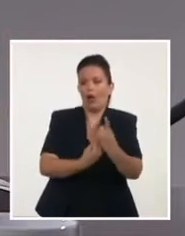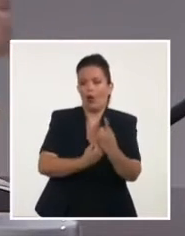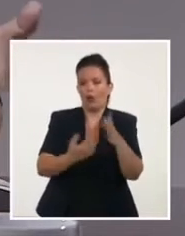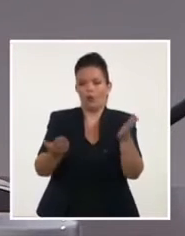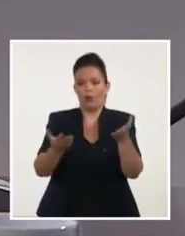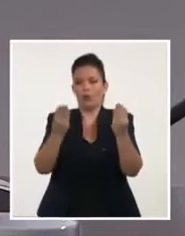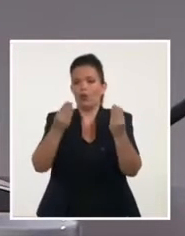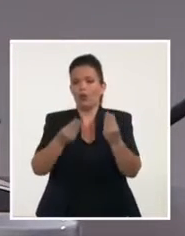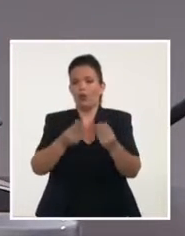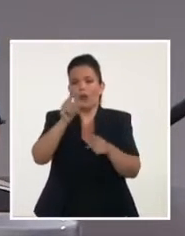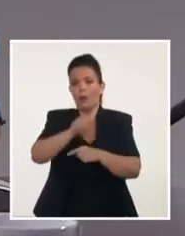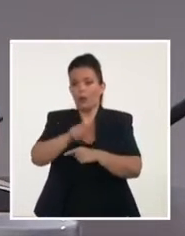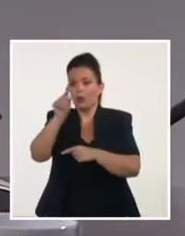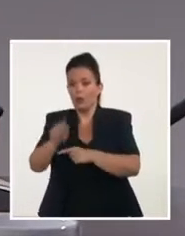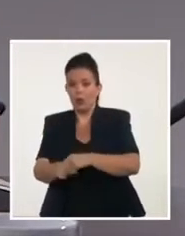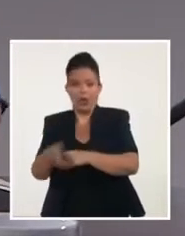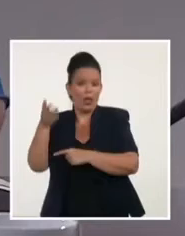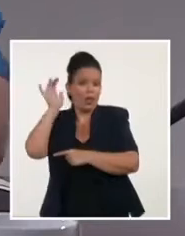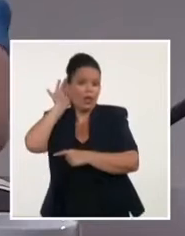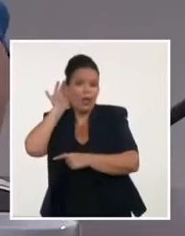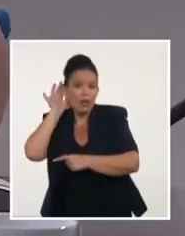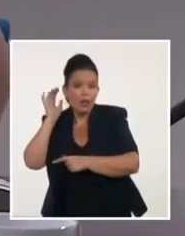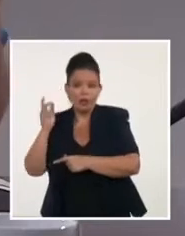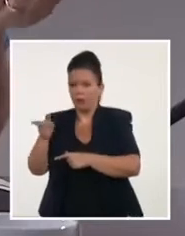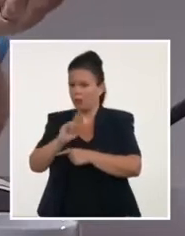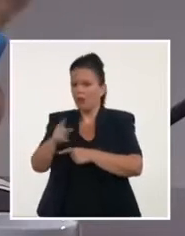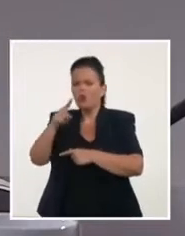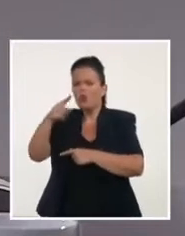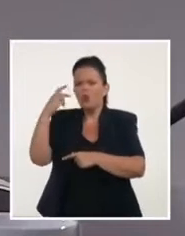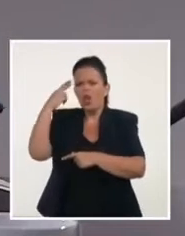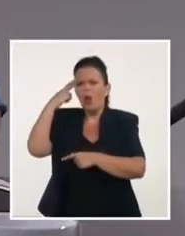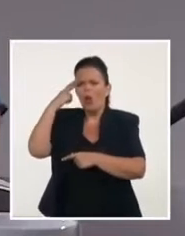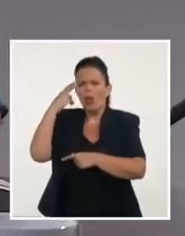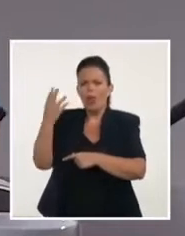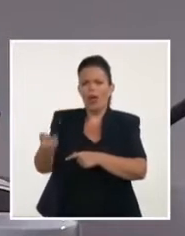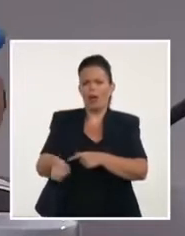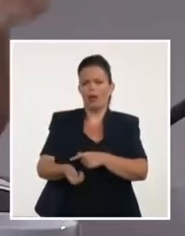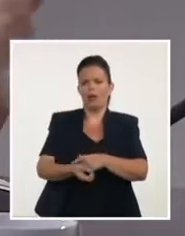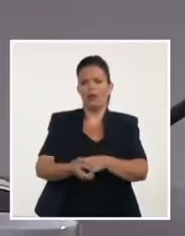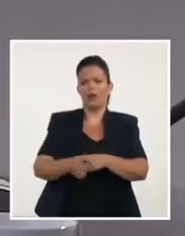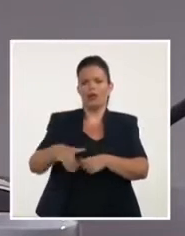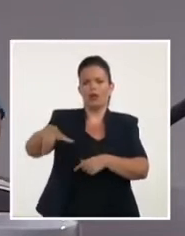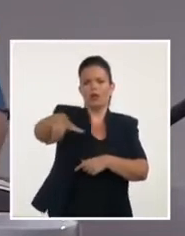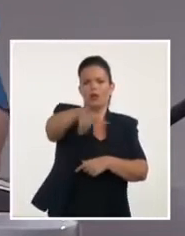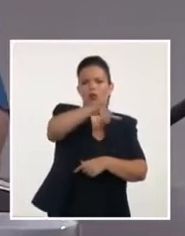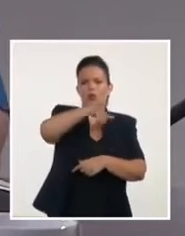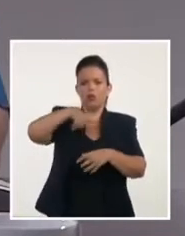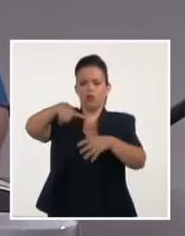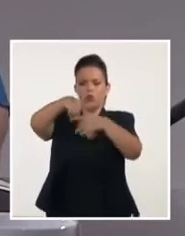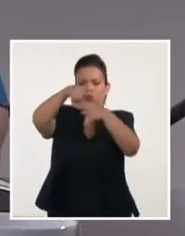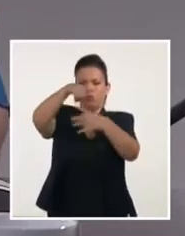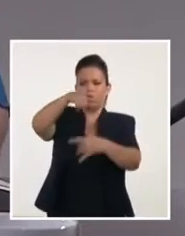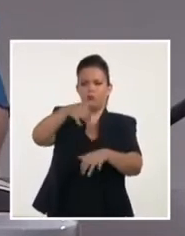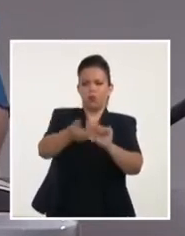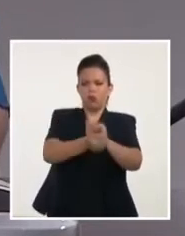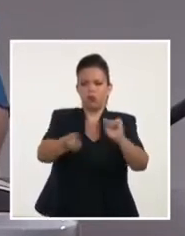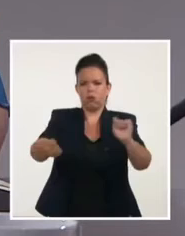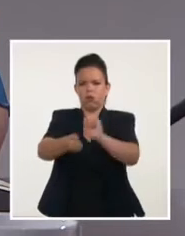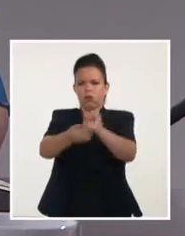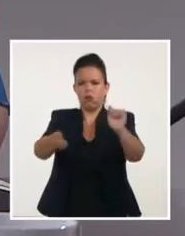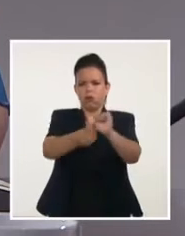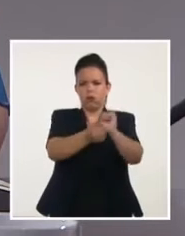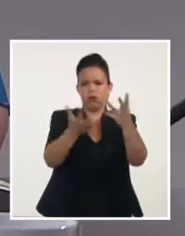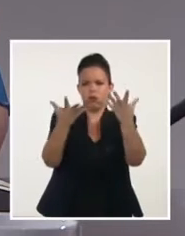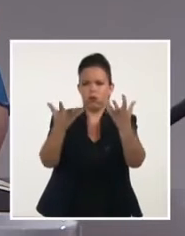¿Recuerdas los bombardeos contra Irak o aquellos bombardeos quirúrgicos que se han hecho contra algunos